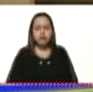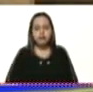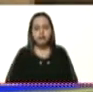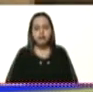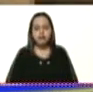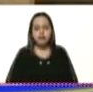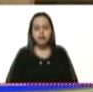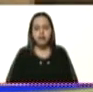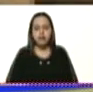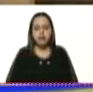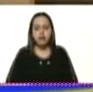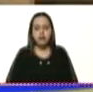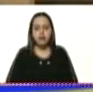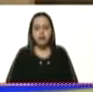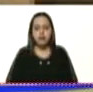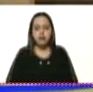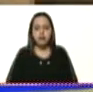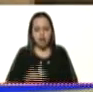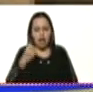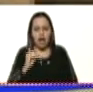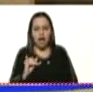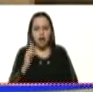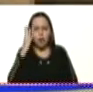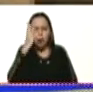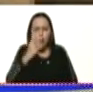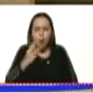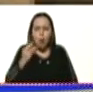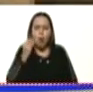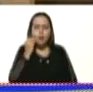fue un hombre, un joven